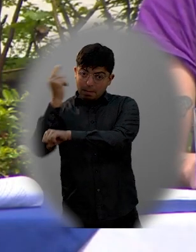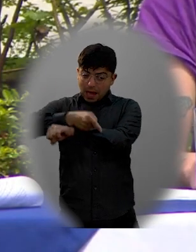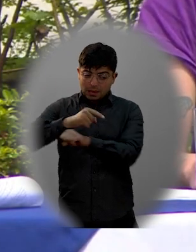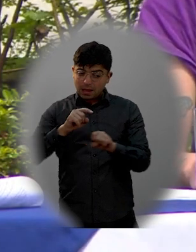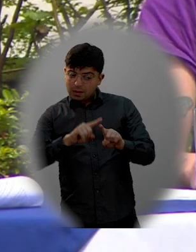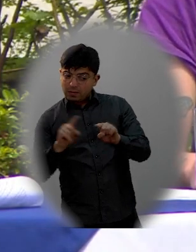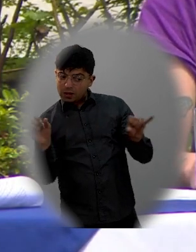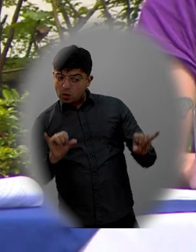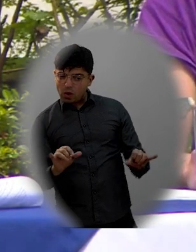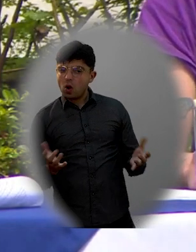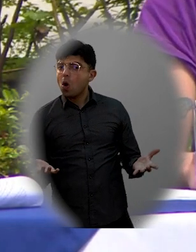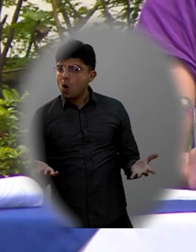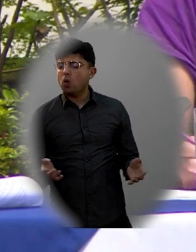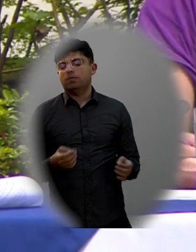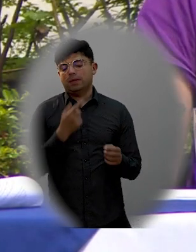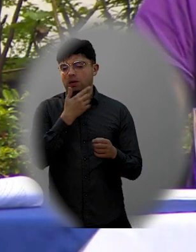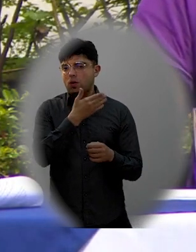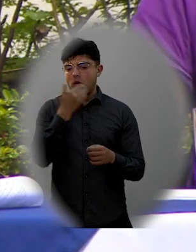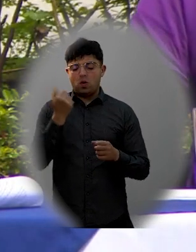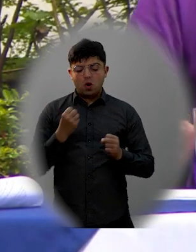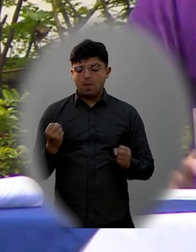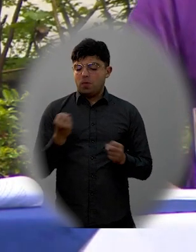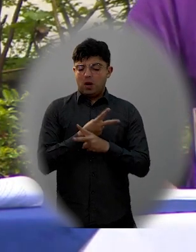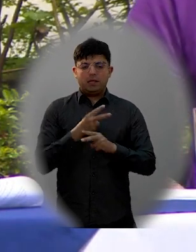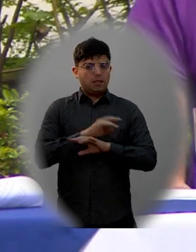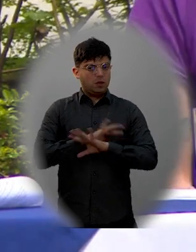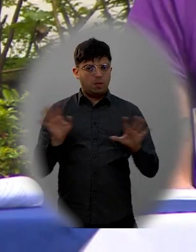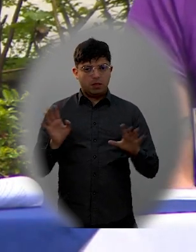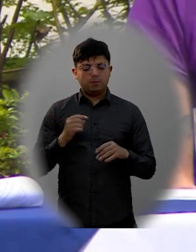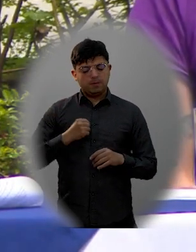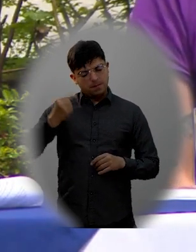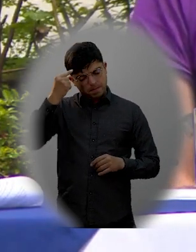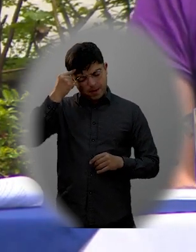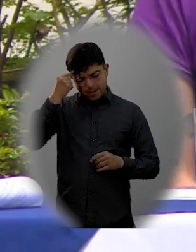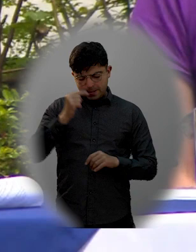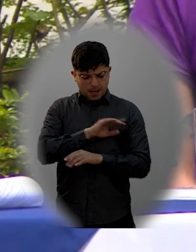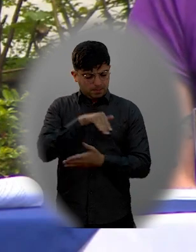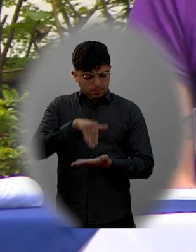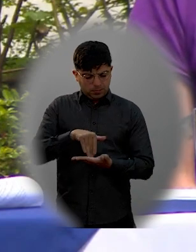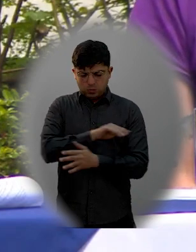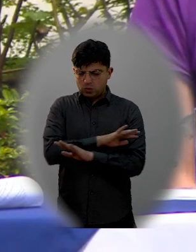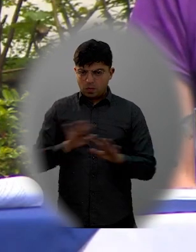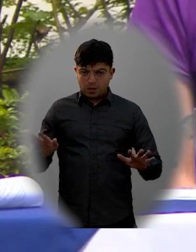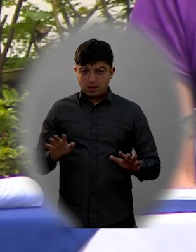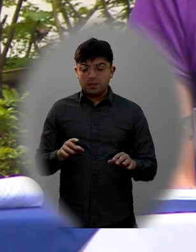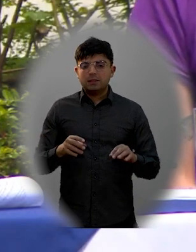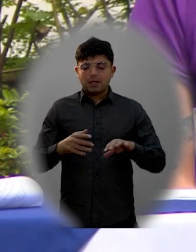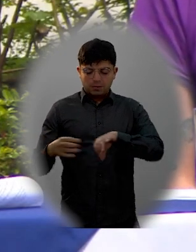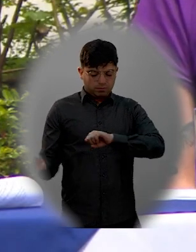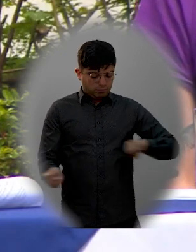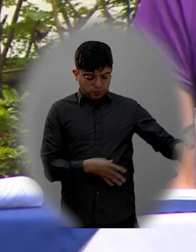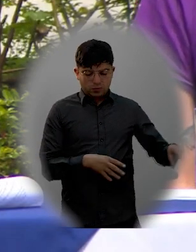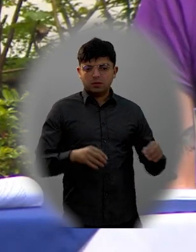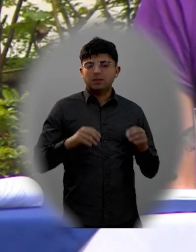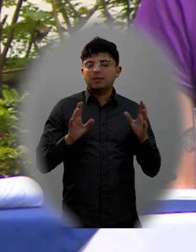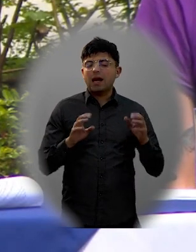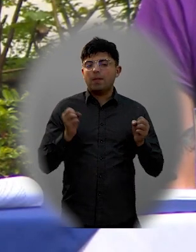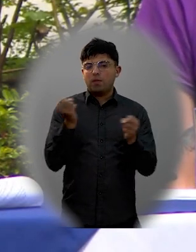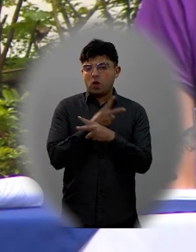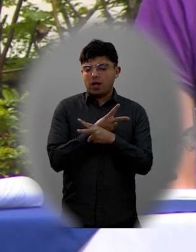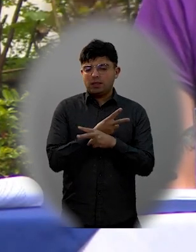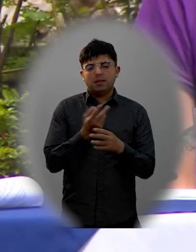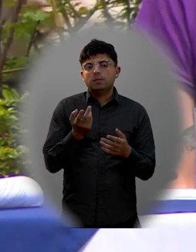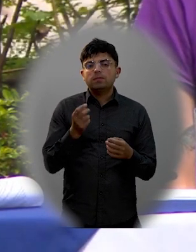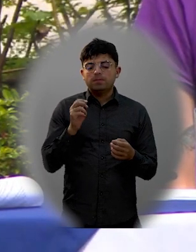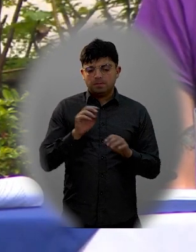¿O vamos a evitar la no violencia, que es una acción vehemente y radical, pero que renuncia a la forma de violencia para